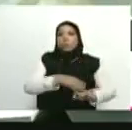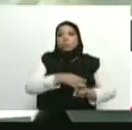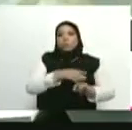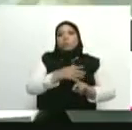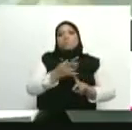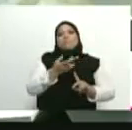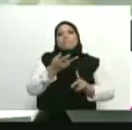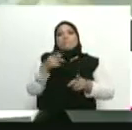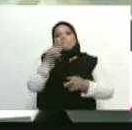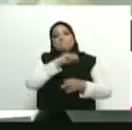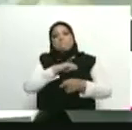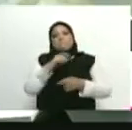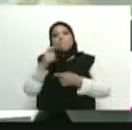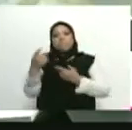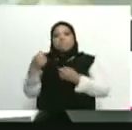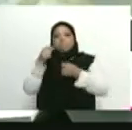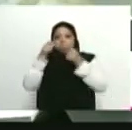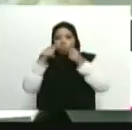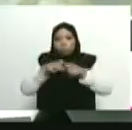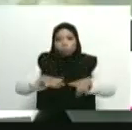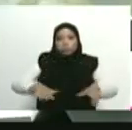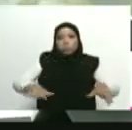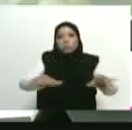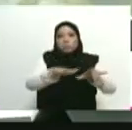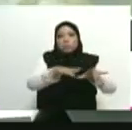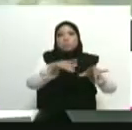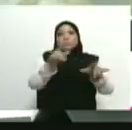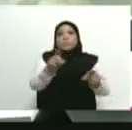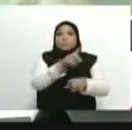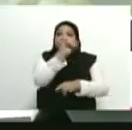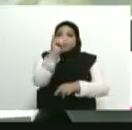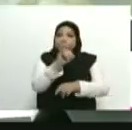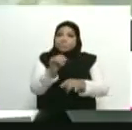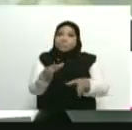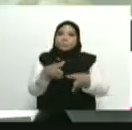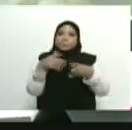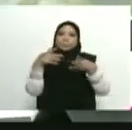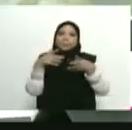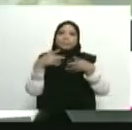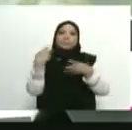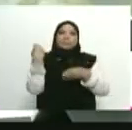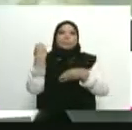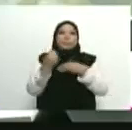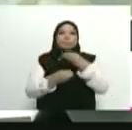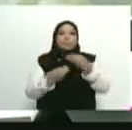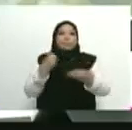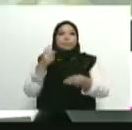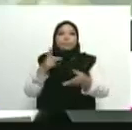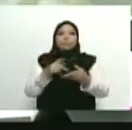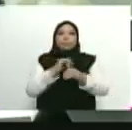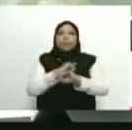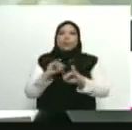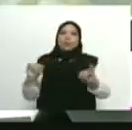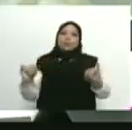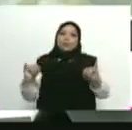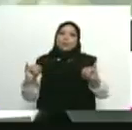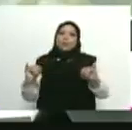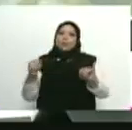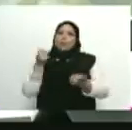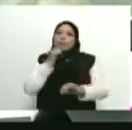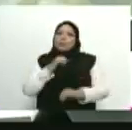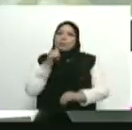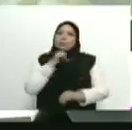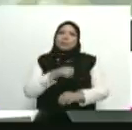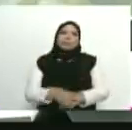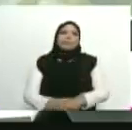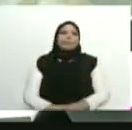vez. El Zulia fue clave con su victoria para echar ya capitulados, rendidos. La